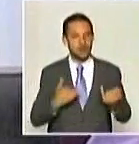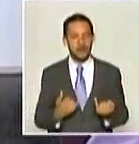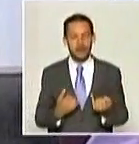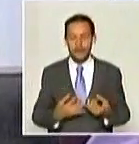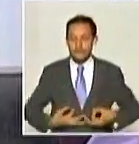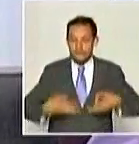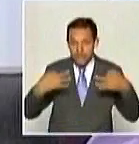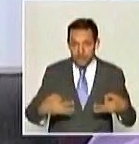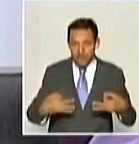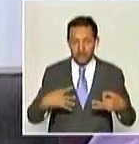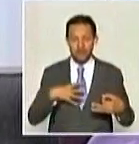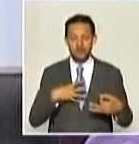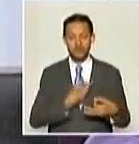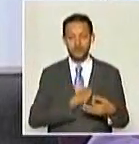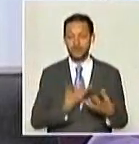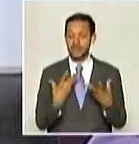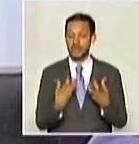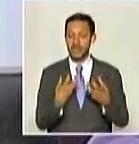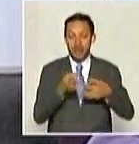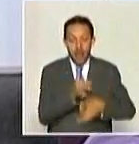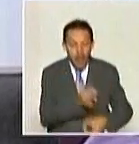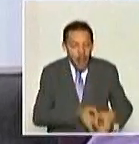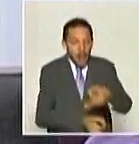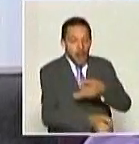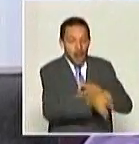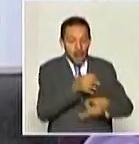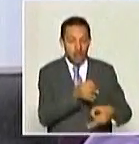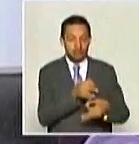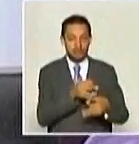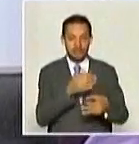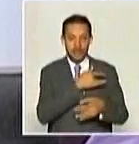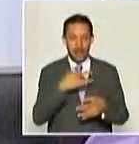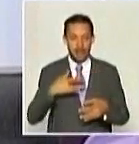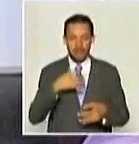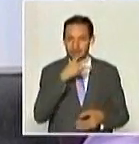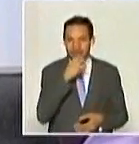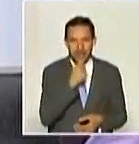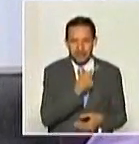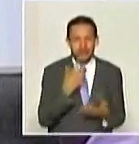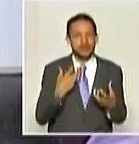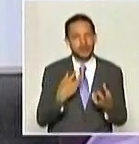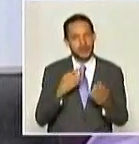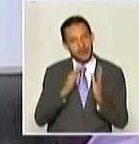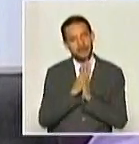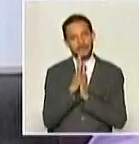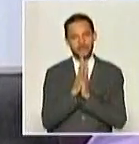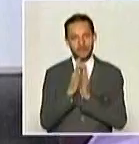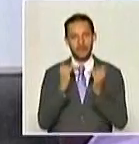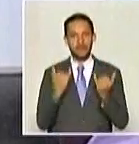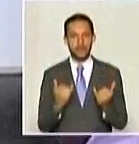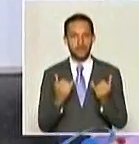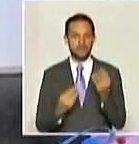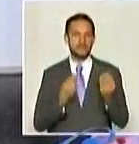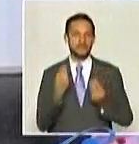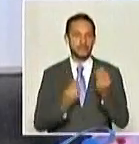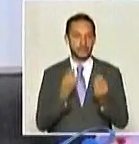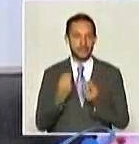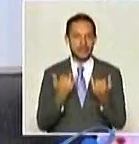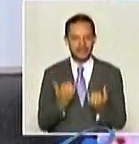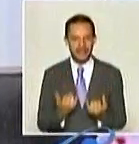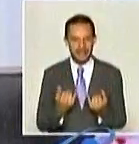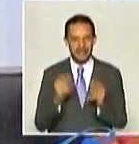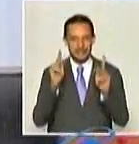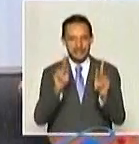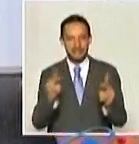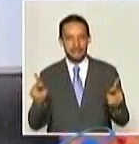este un programa de medicina alternativa ni de naturismo, sí queremos contarles que a esos pacientes que le